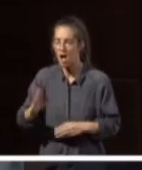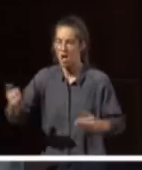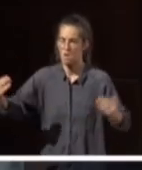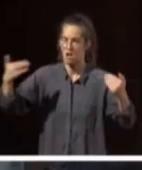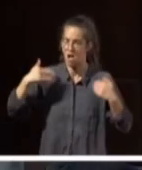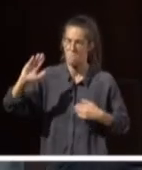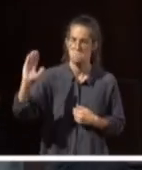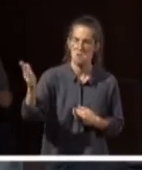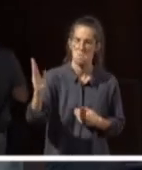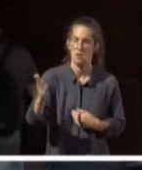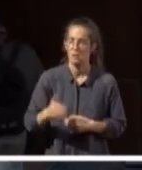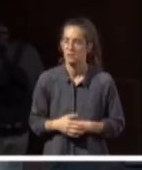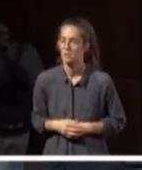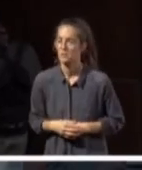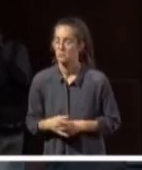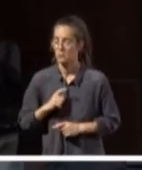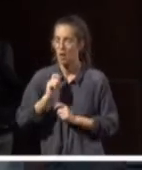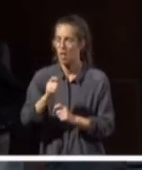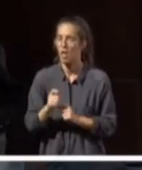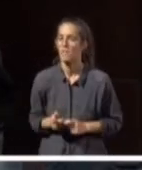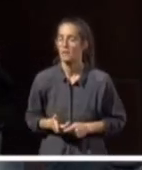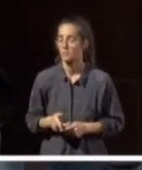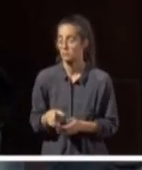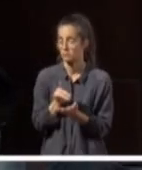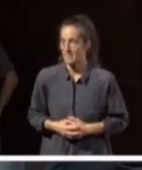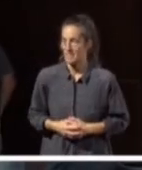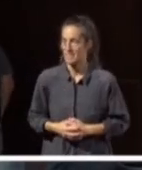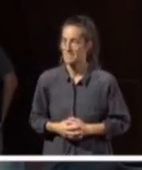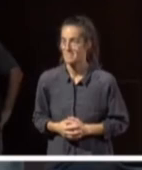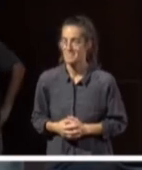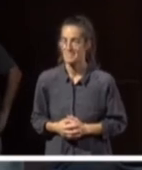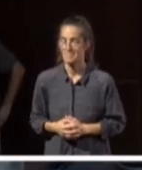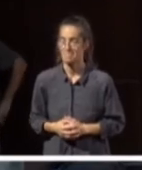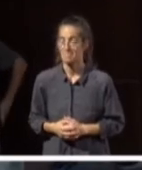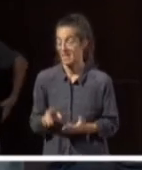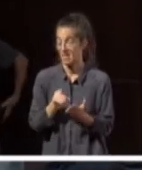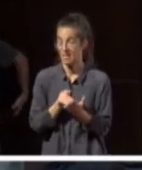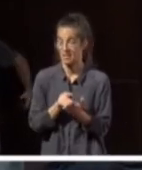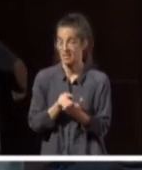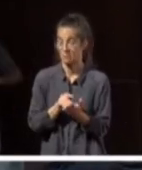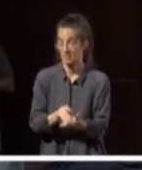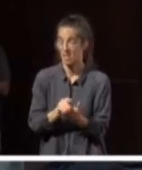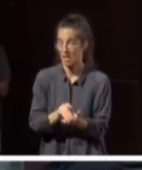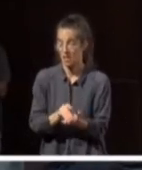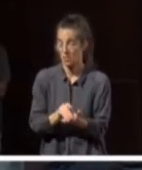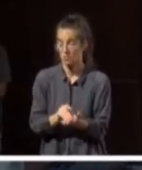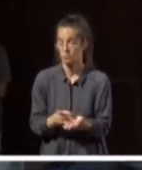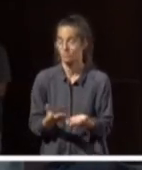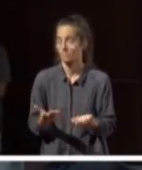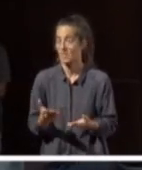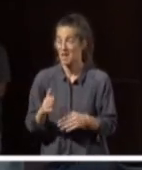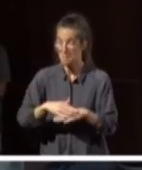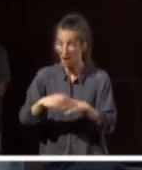quiero daros unos datos como siempre hago los datos lamentablemente para andalucía